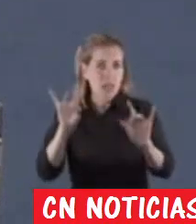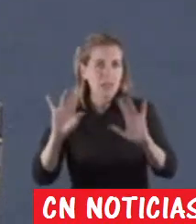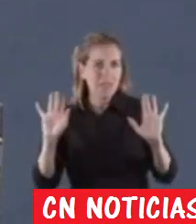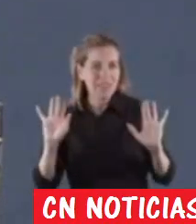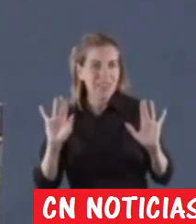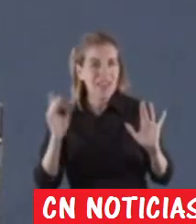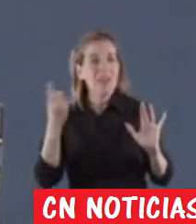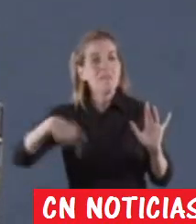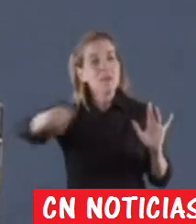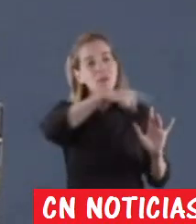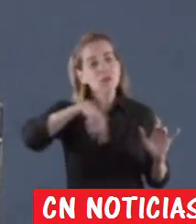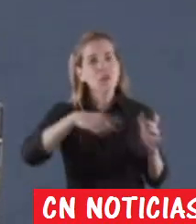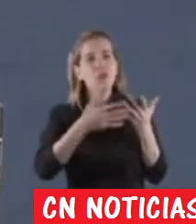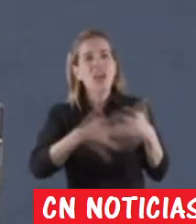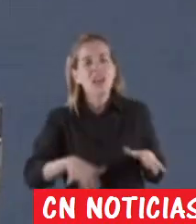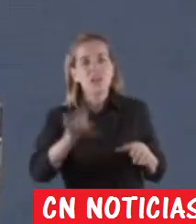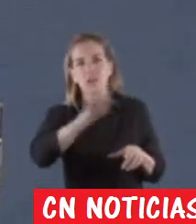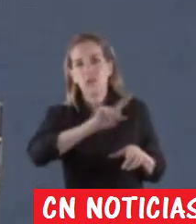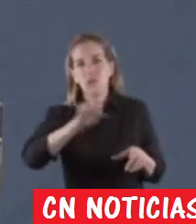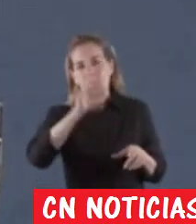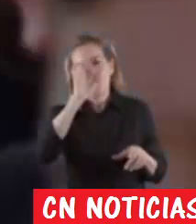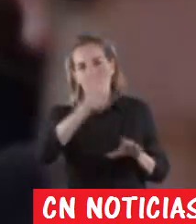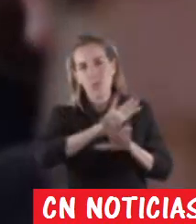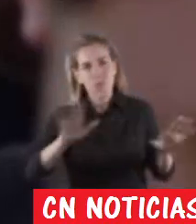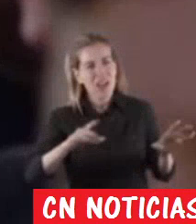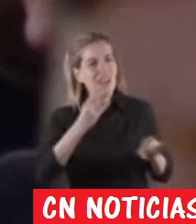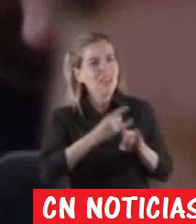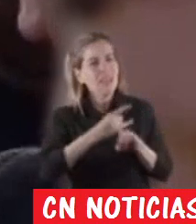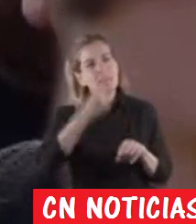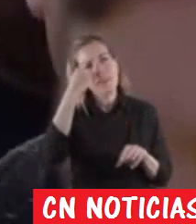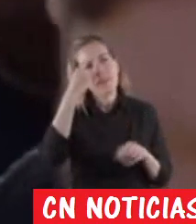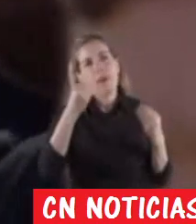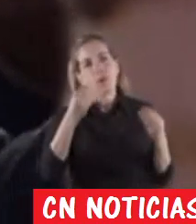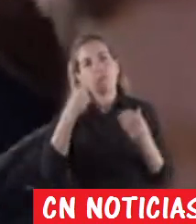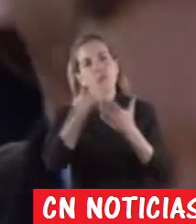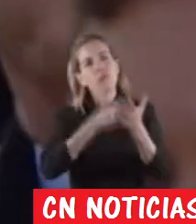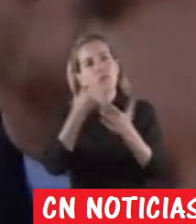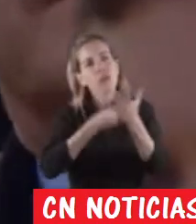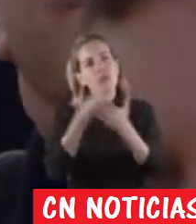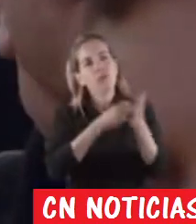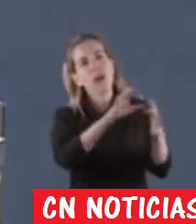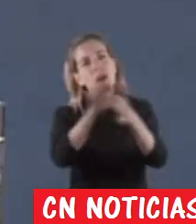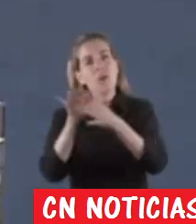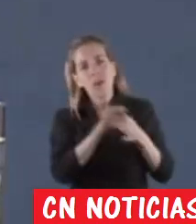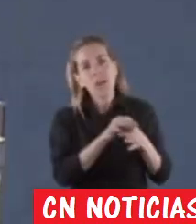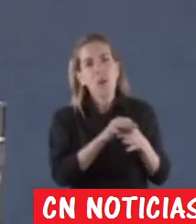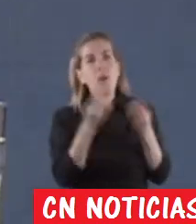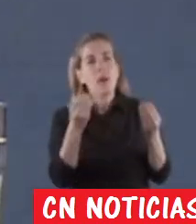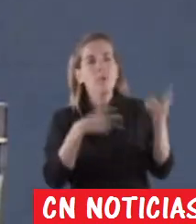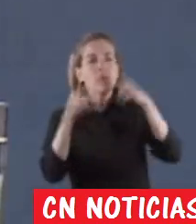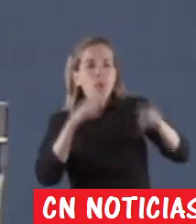Pero nunca hemos bajado los brazos, siempre hemos tratado de seguir luchando juntos y buscando la salida